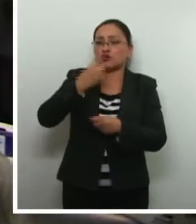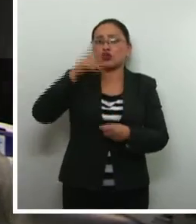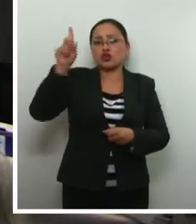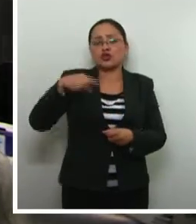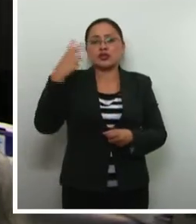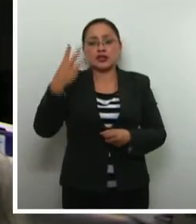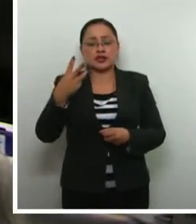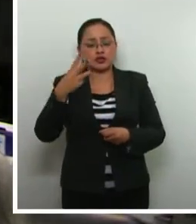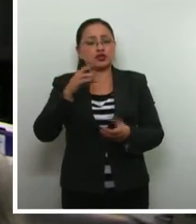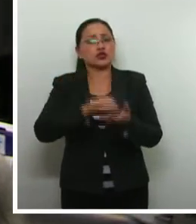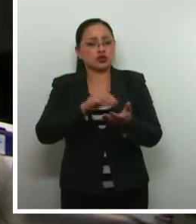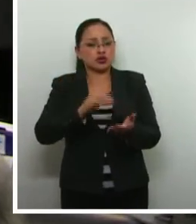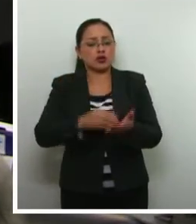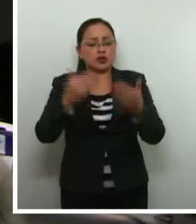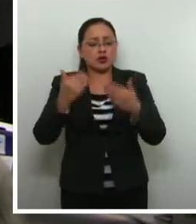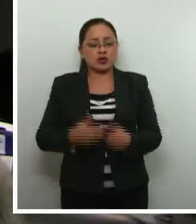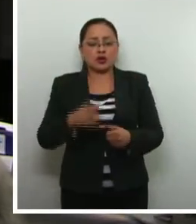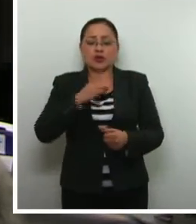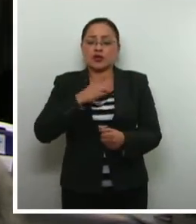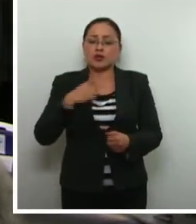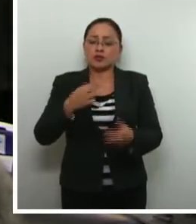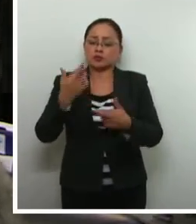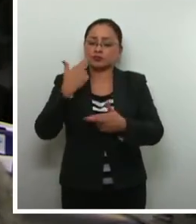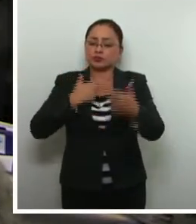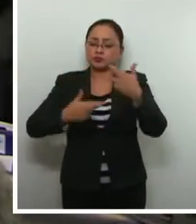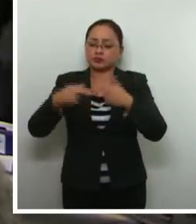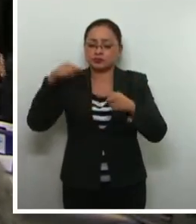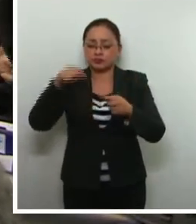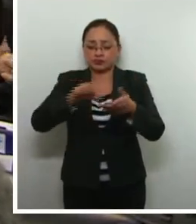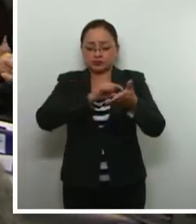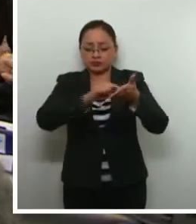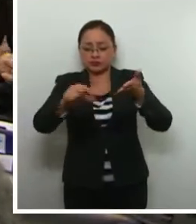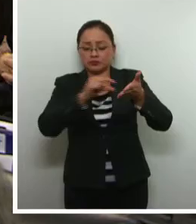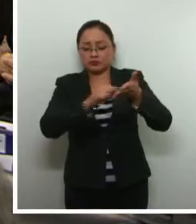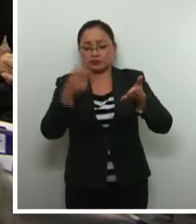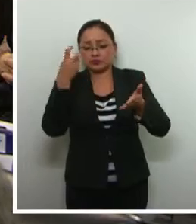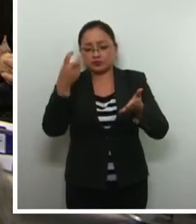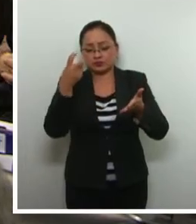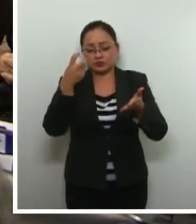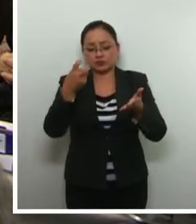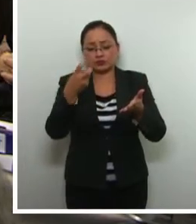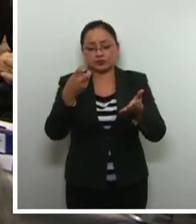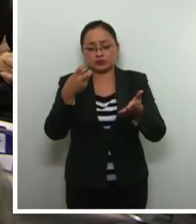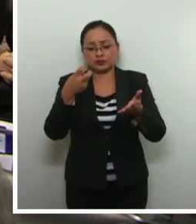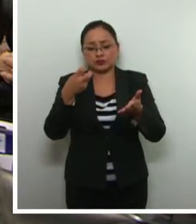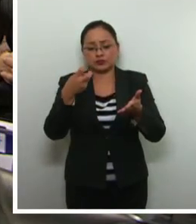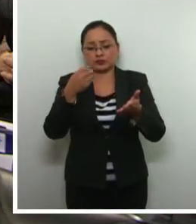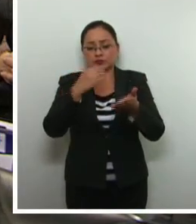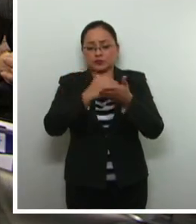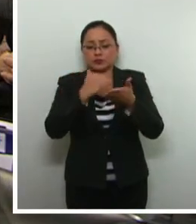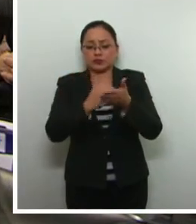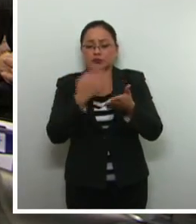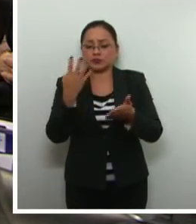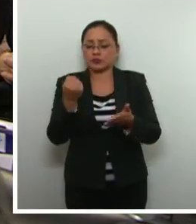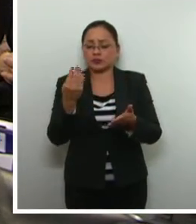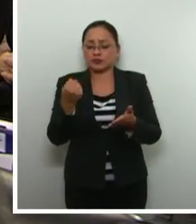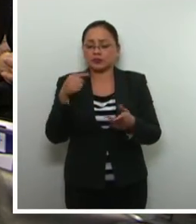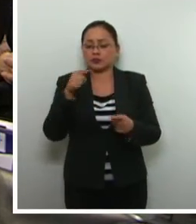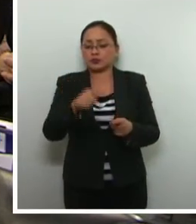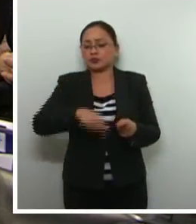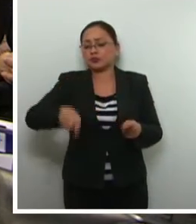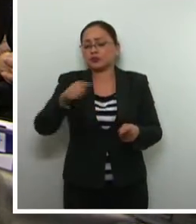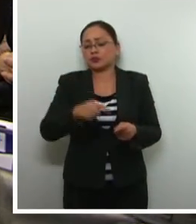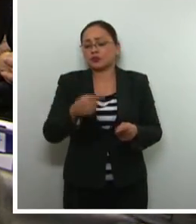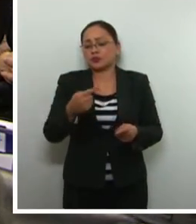aún, y tenemos que regresar a esa porción normativa del numeral 9, que no